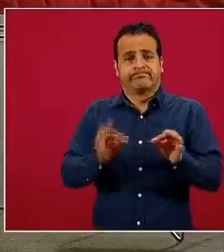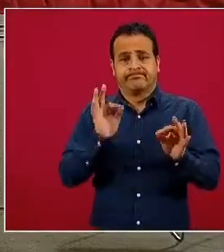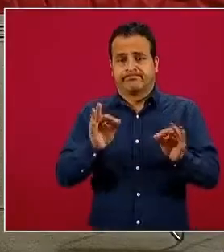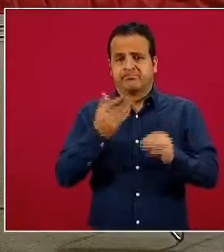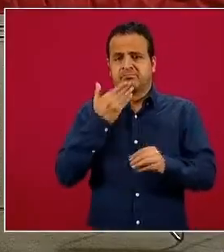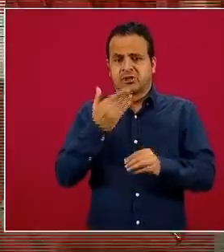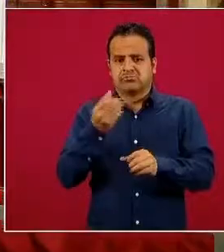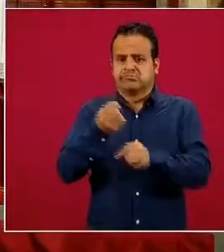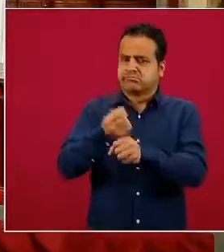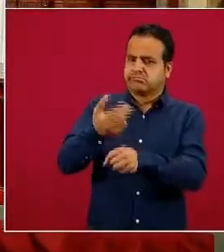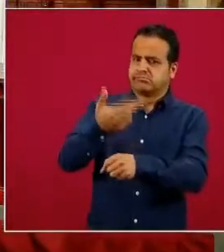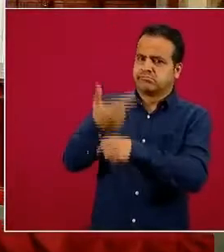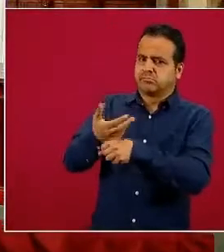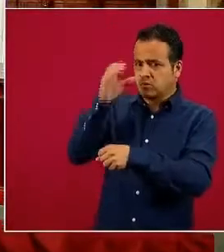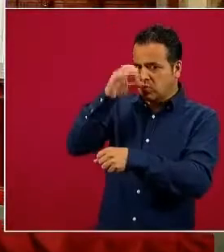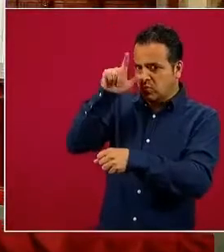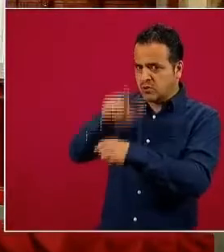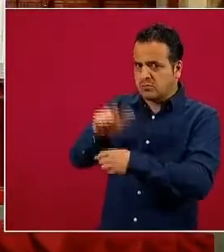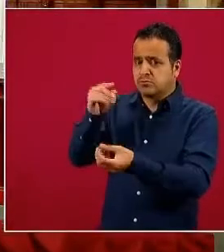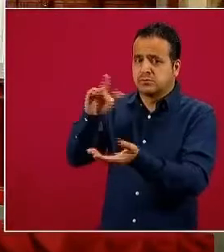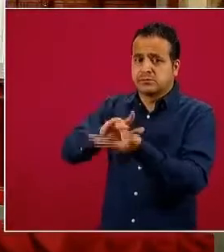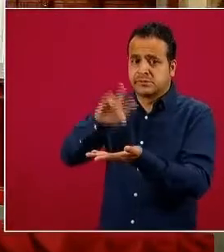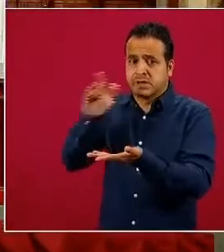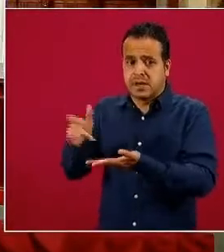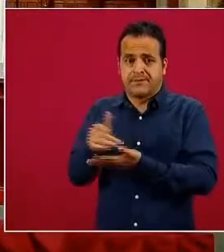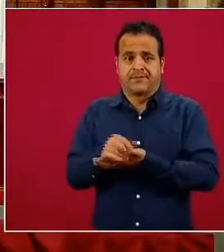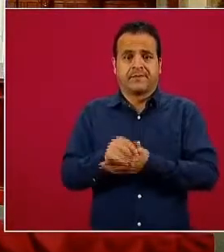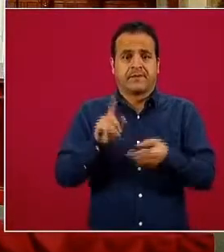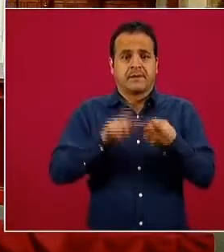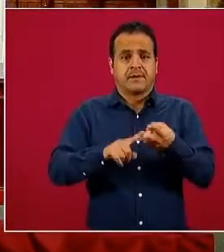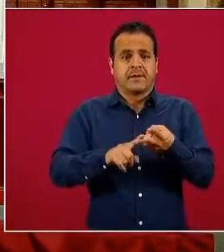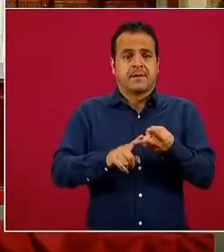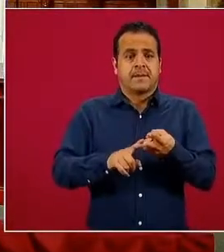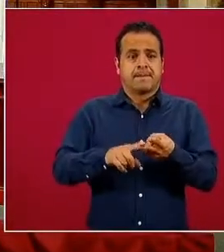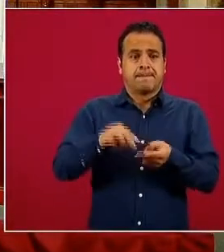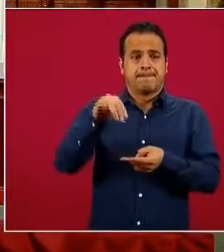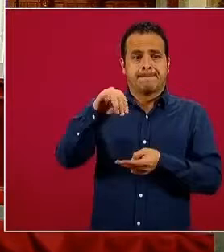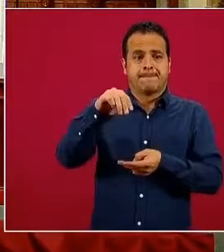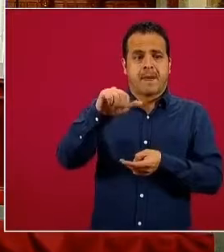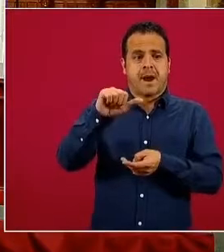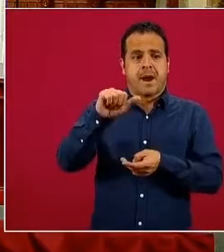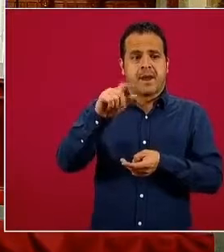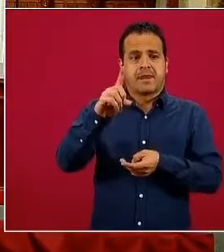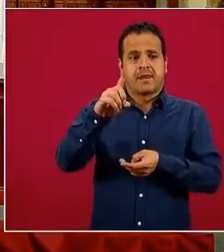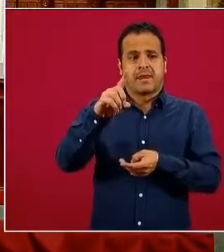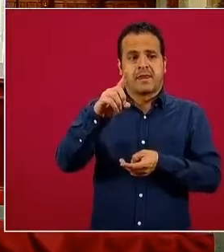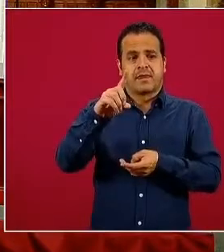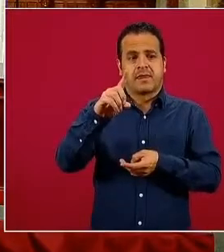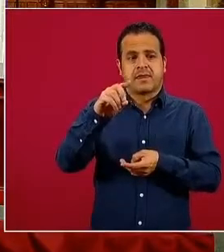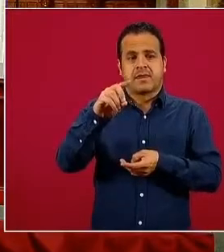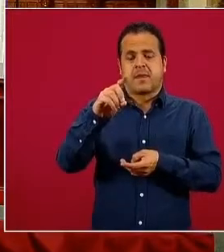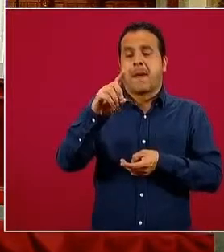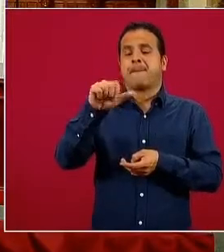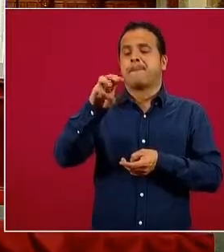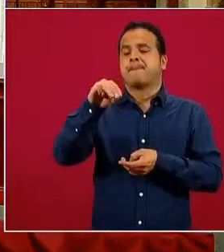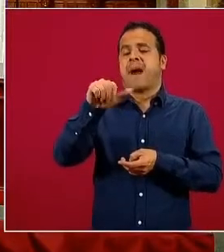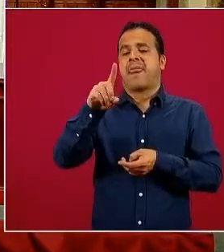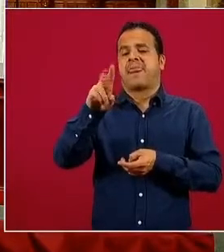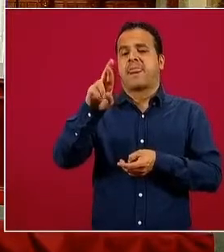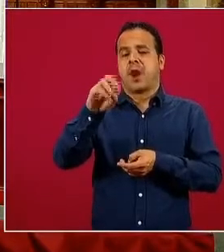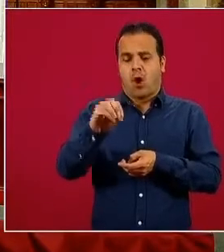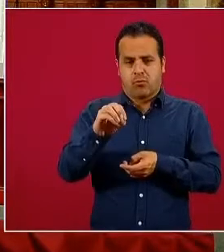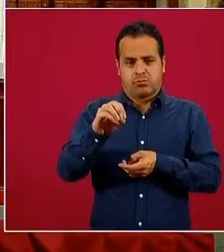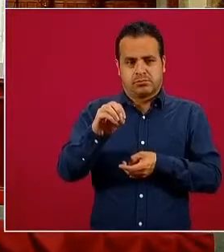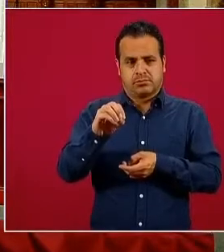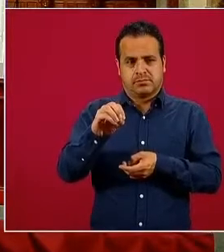Cultura, Alejandra Frausto, muchas gracias, Ale. Gracias a Madronio Carballo, nuestro director de Culturas Populares, al doctor Alomía, que